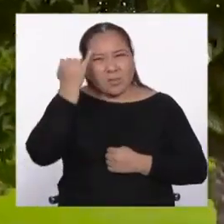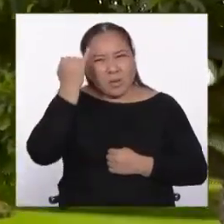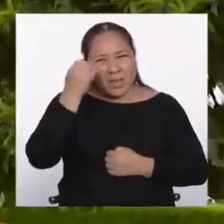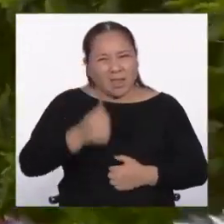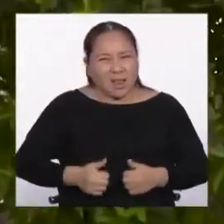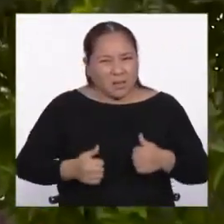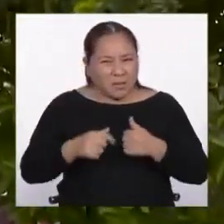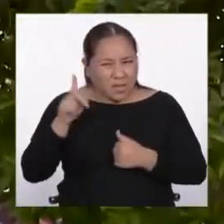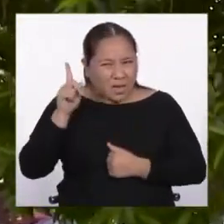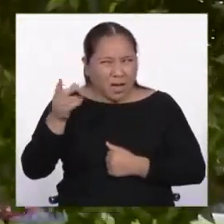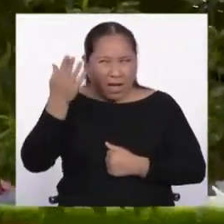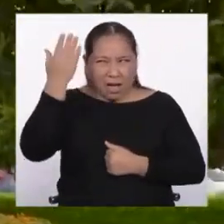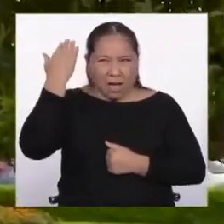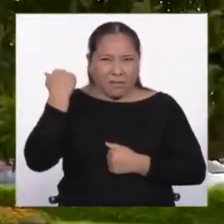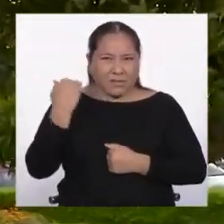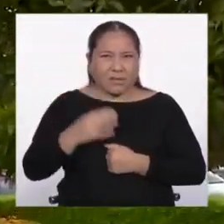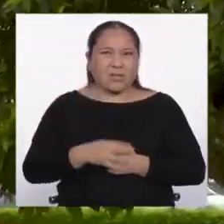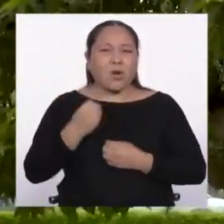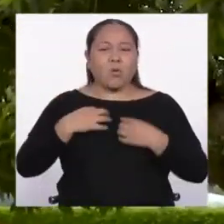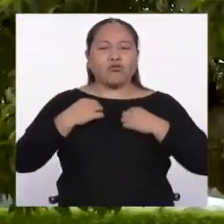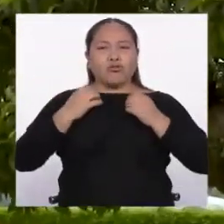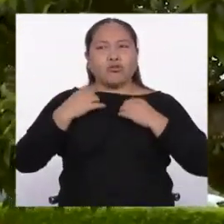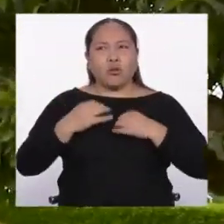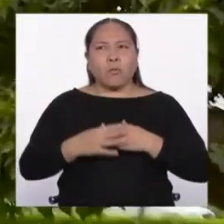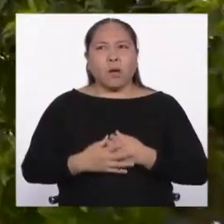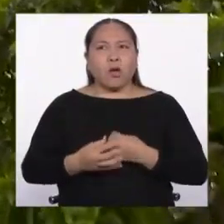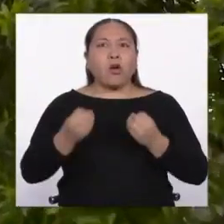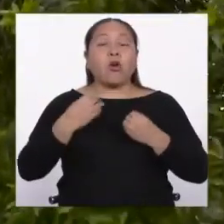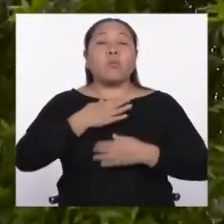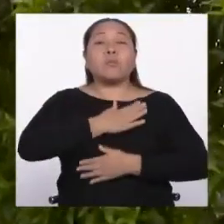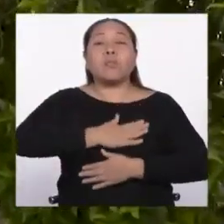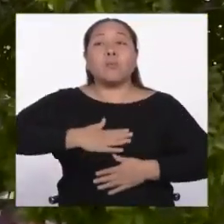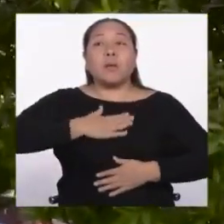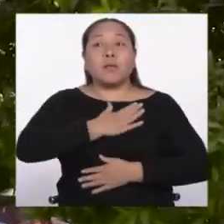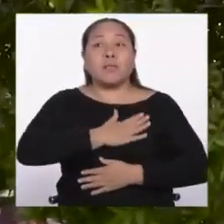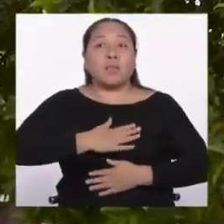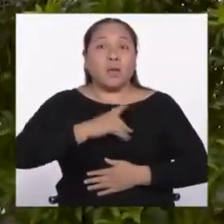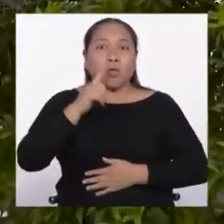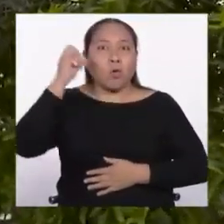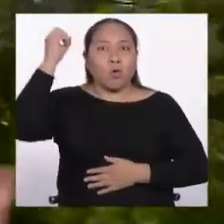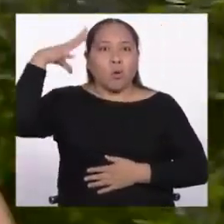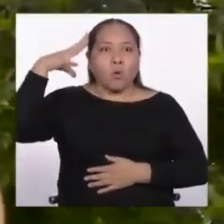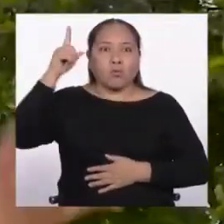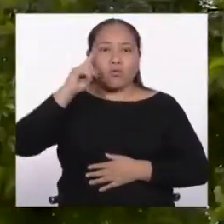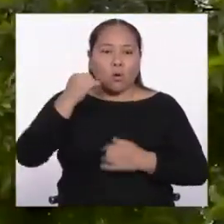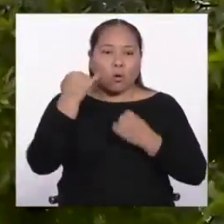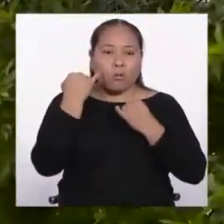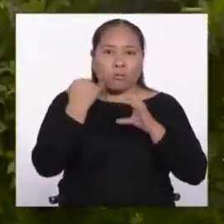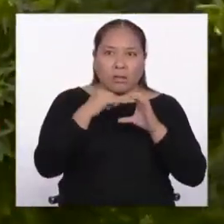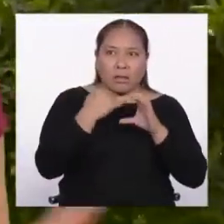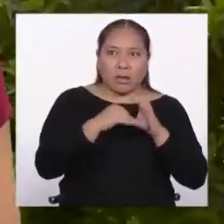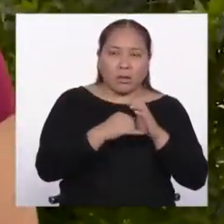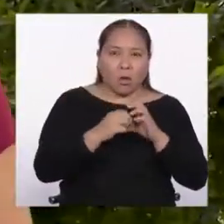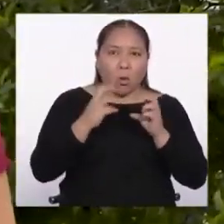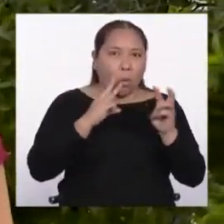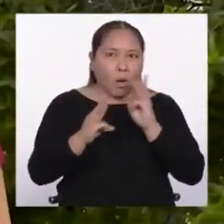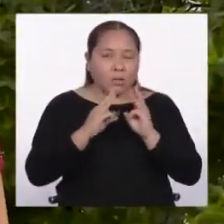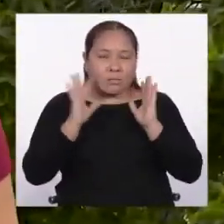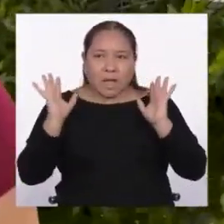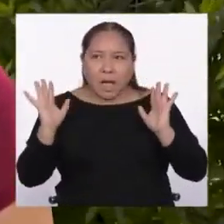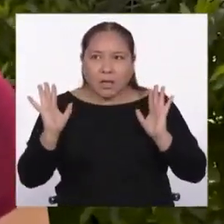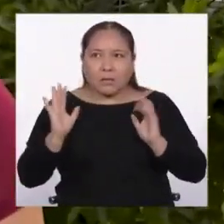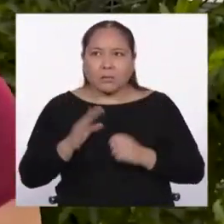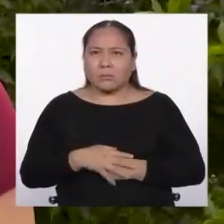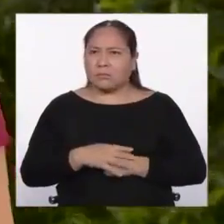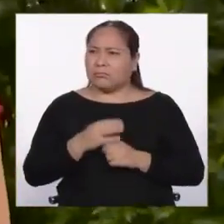vida en esas épocas? ¿Cómo eran sus ropas? ¿Cómo se divertían? Sin luz, sin internet, sin WhatsApp. Ay,